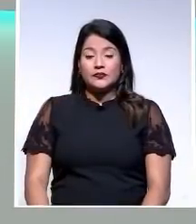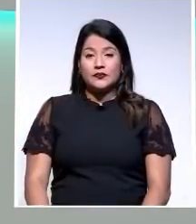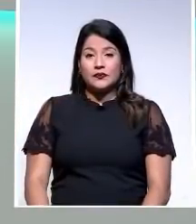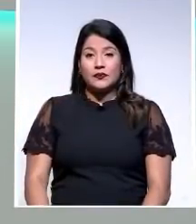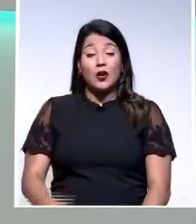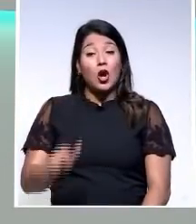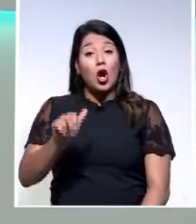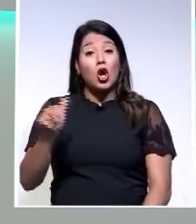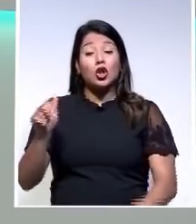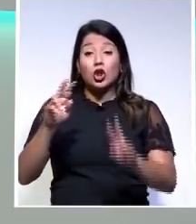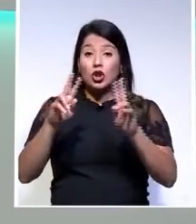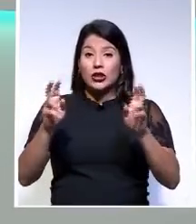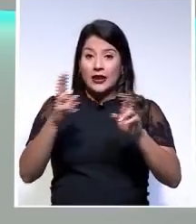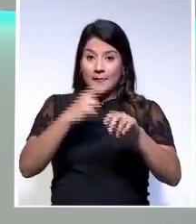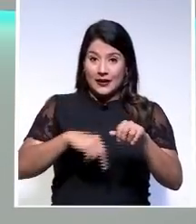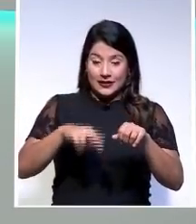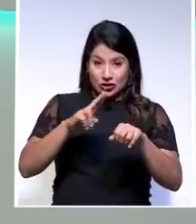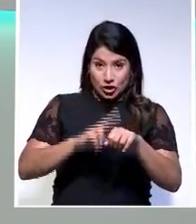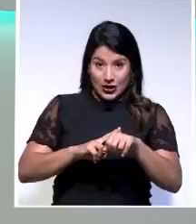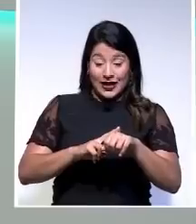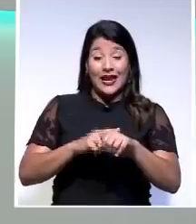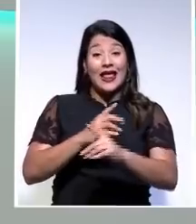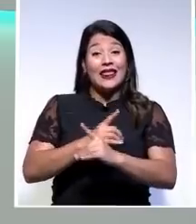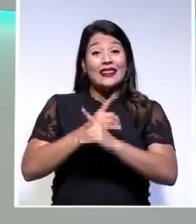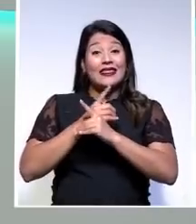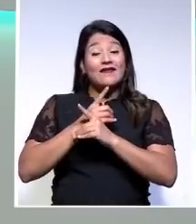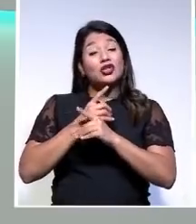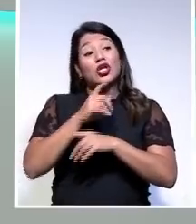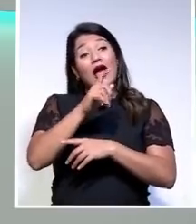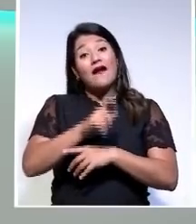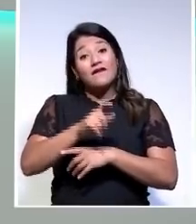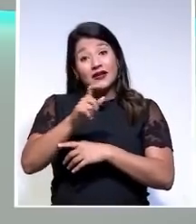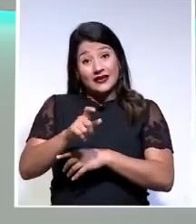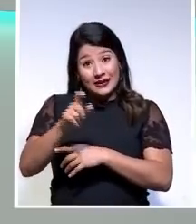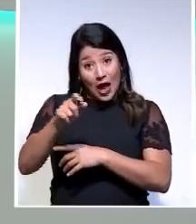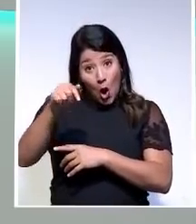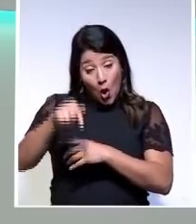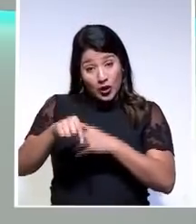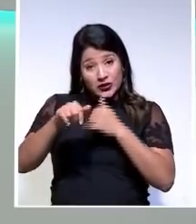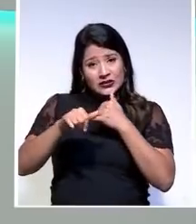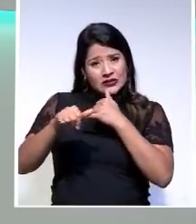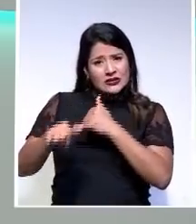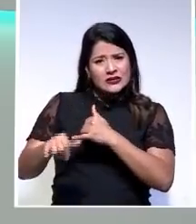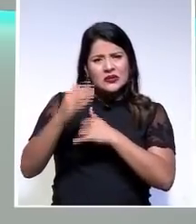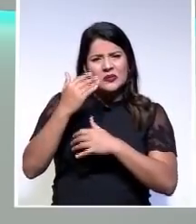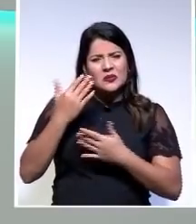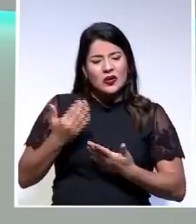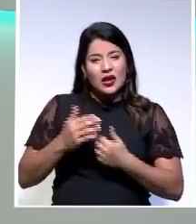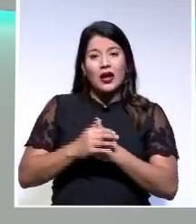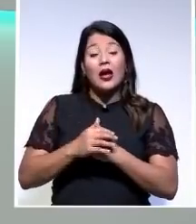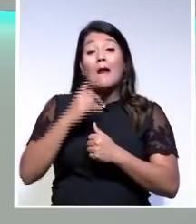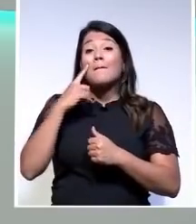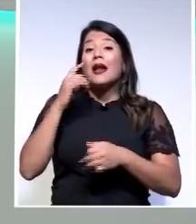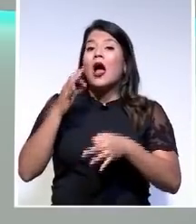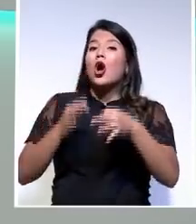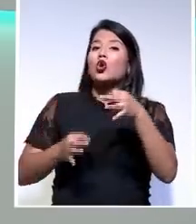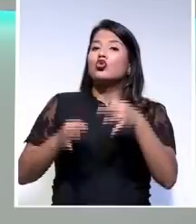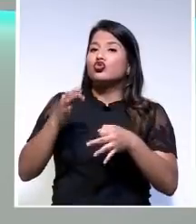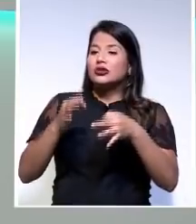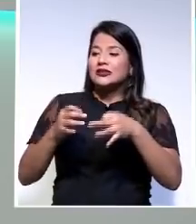En otros temas nacionales, la Defensoría de los Habitantes presentó un recurso de amparo para que la justicia ordene